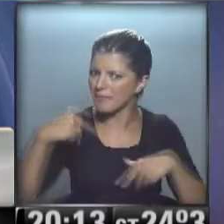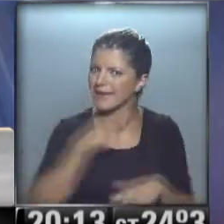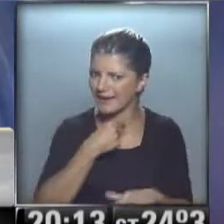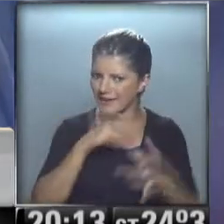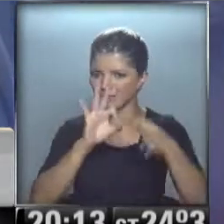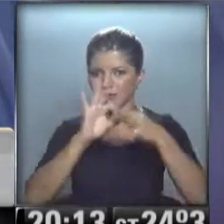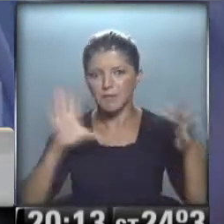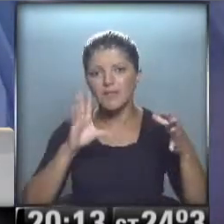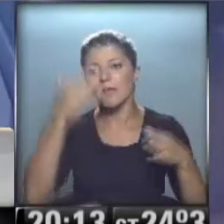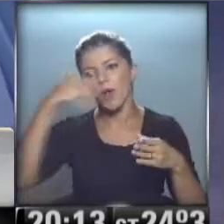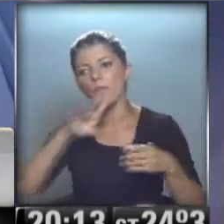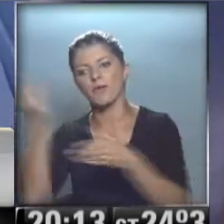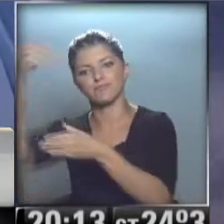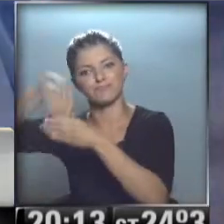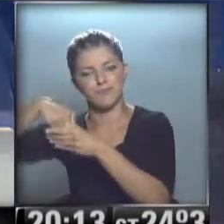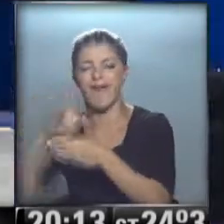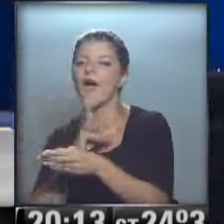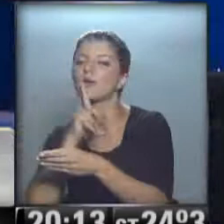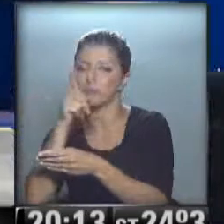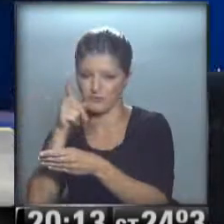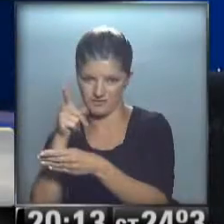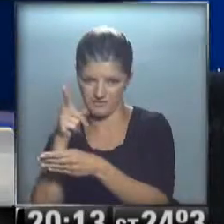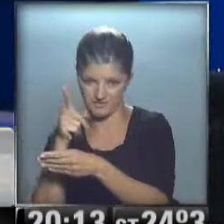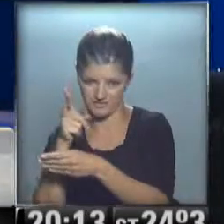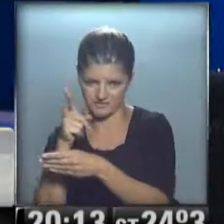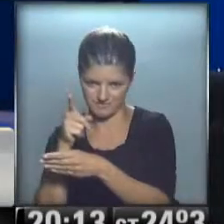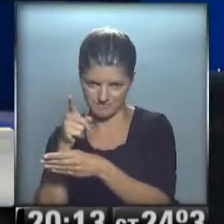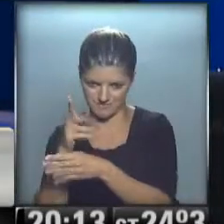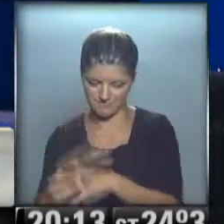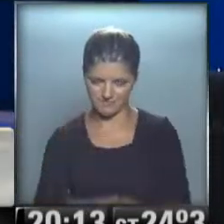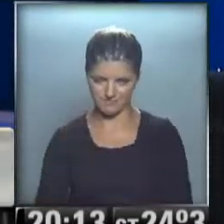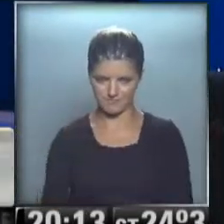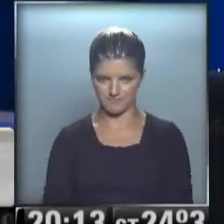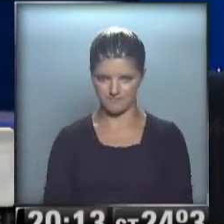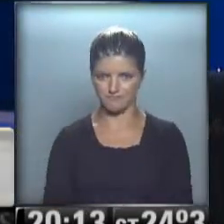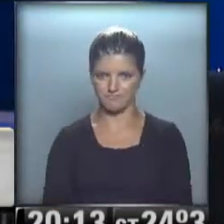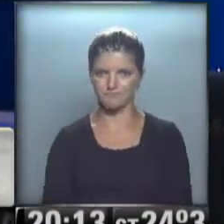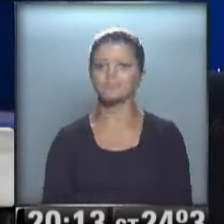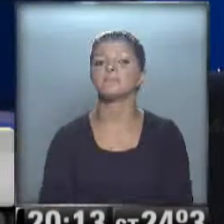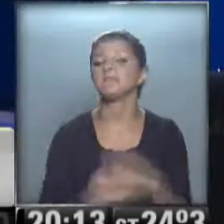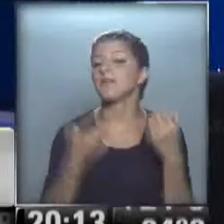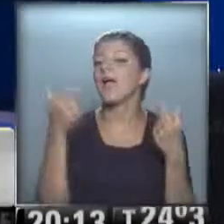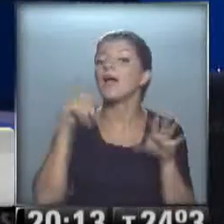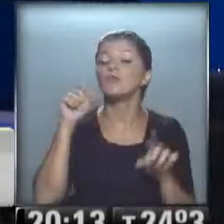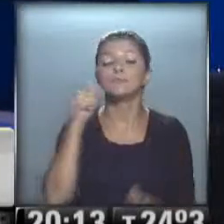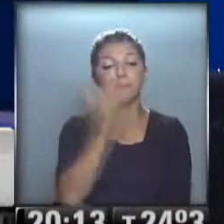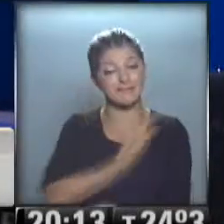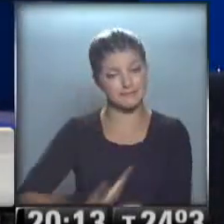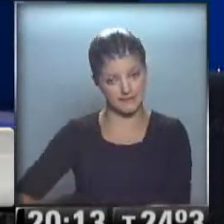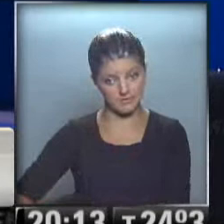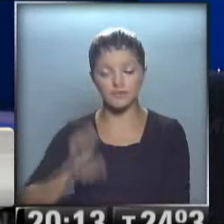pasos de la península de Crimea y decidir independizarse y pasar a Rusia. El presidente